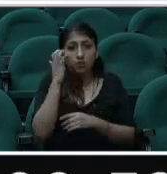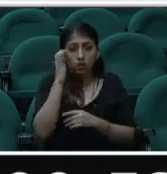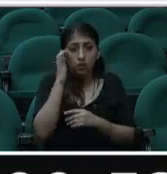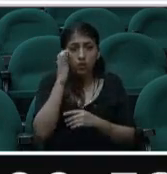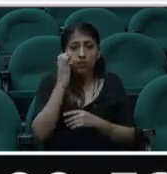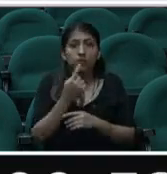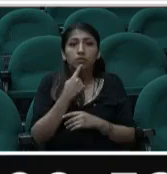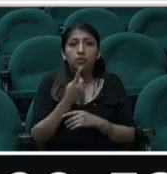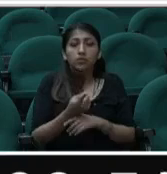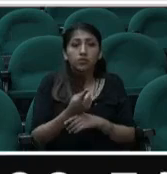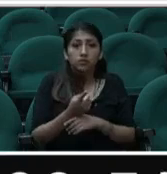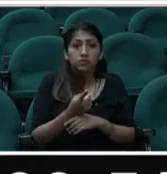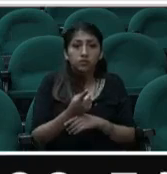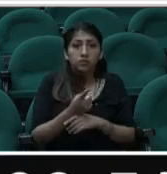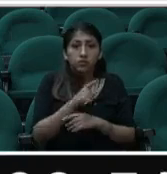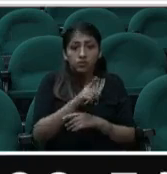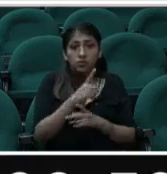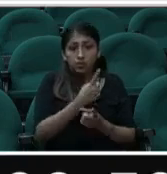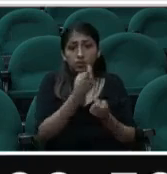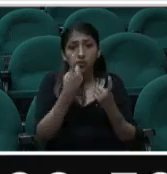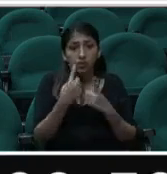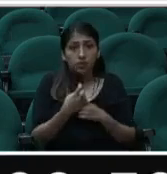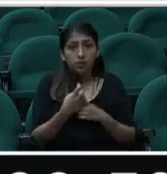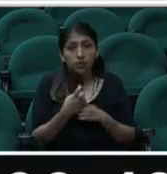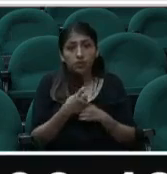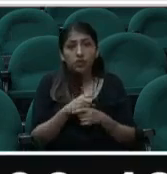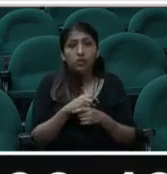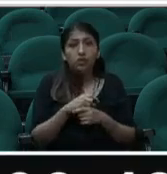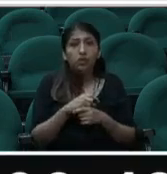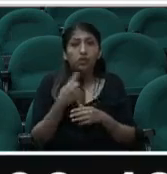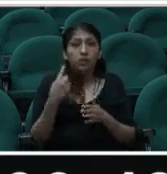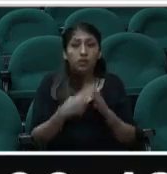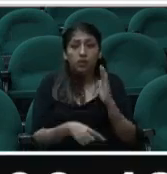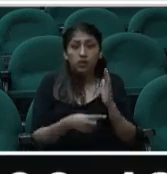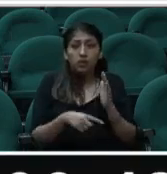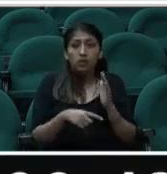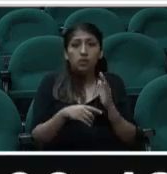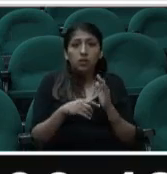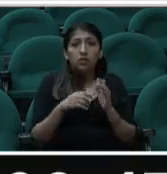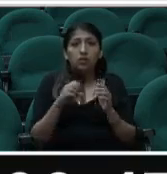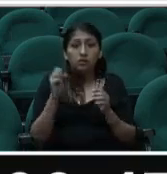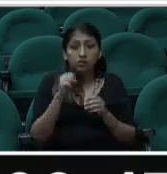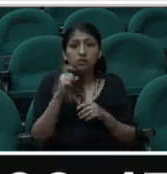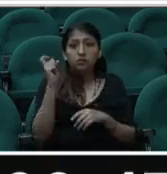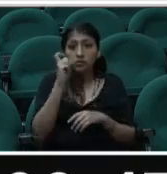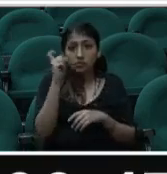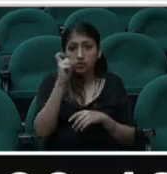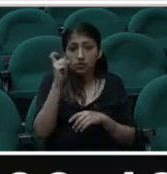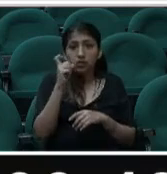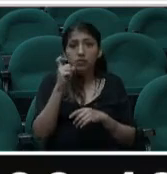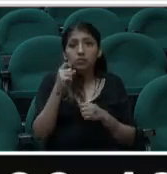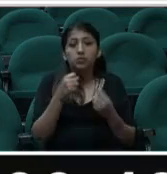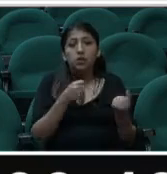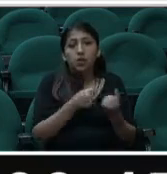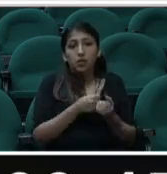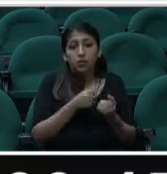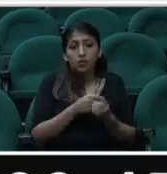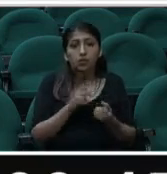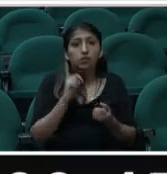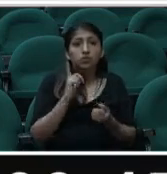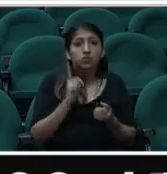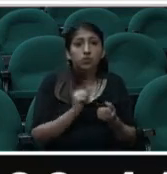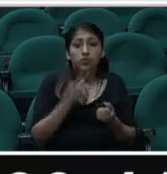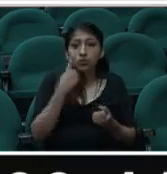decirle en referencia a su pregunta sin duda necesitamos velar por la salud